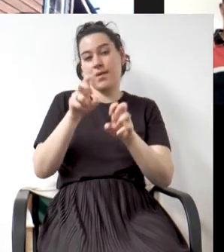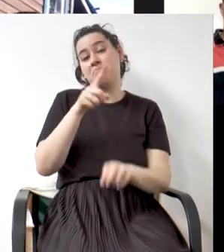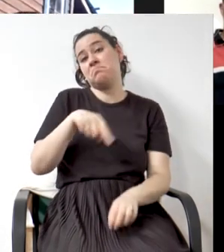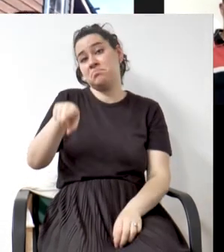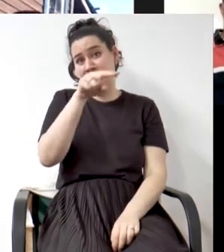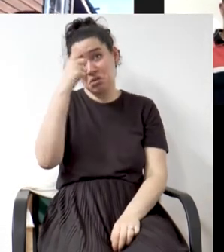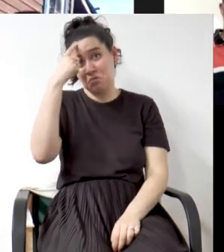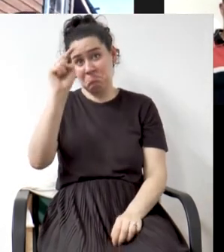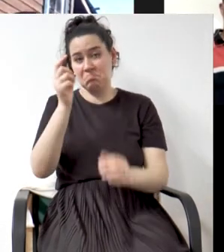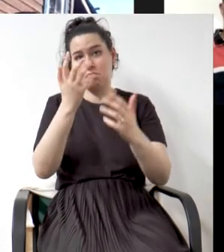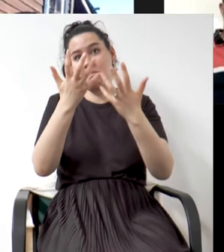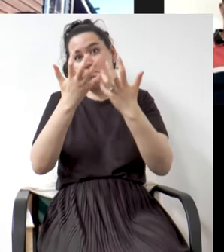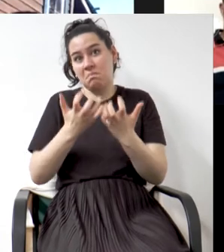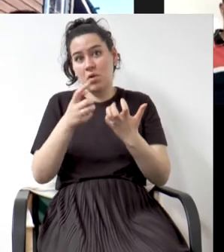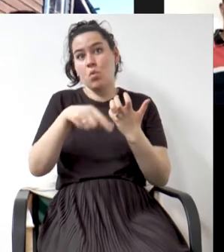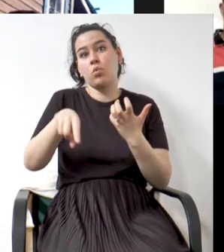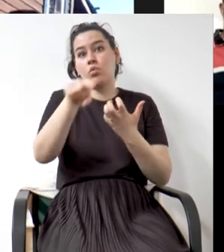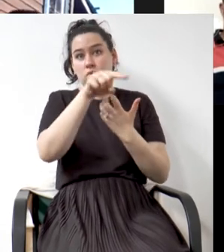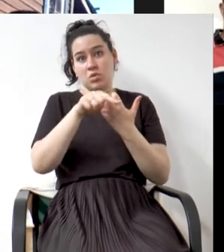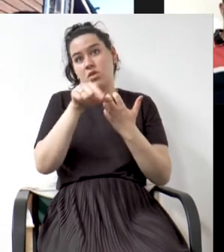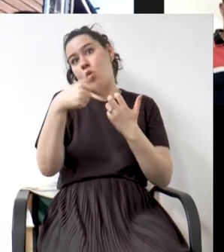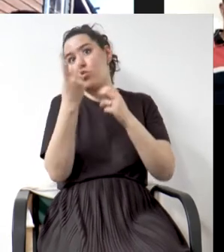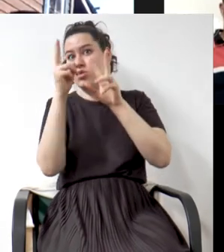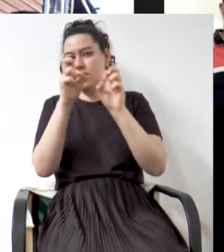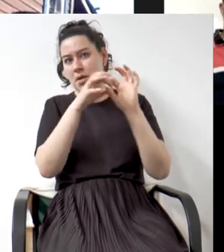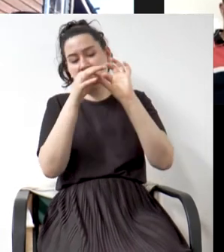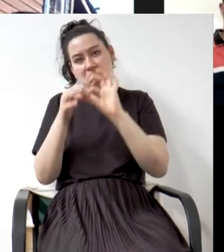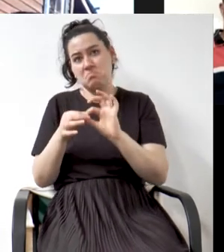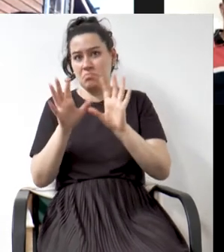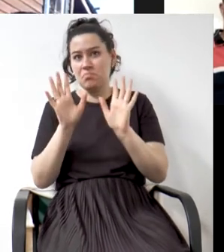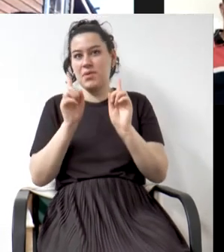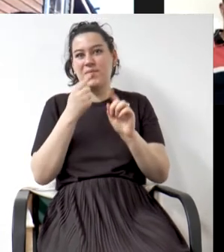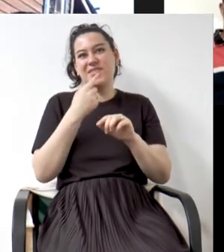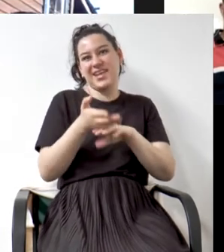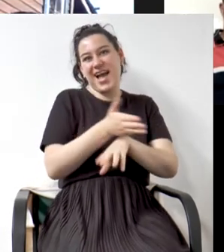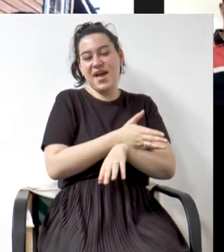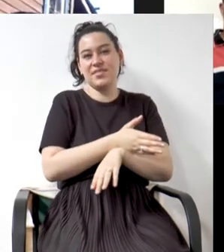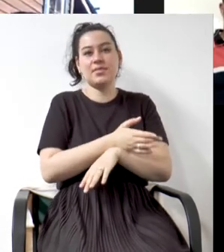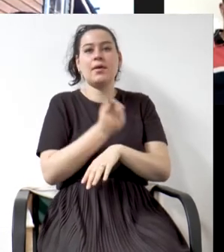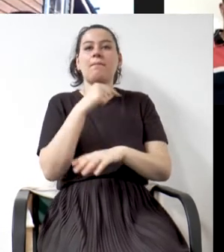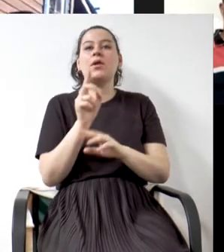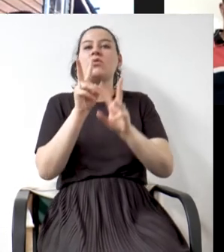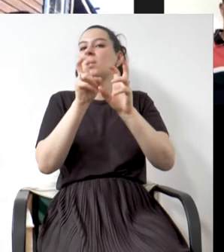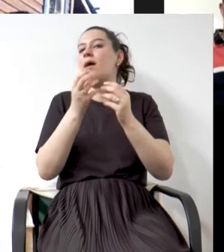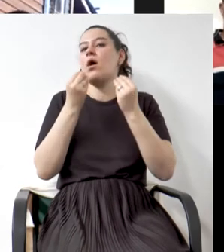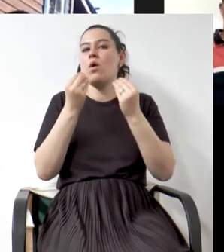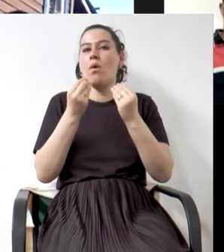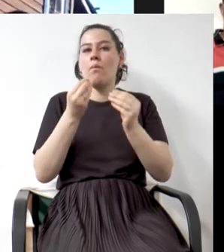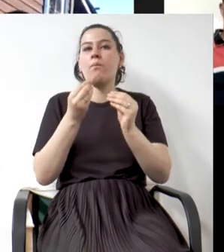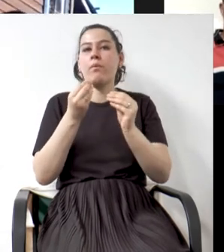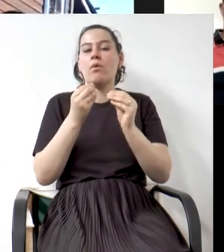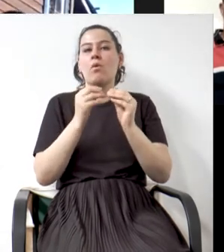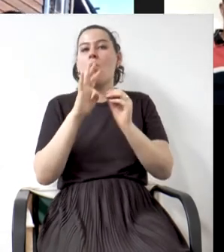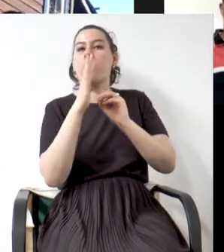que si quieren, las contesten o vayan por otro lado, ¿no? Como decía, pero que serían cómo las direcciones regionales,